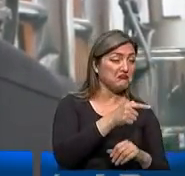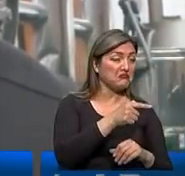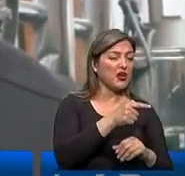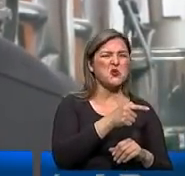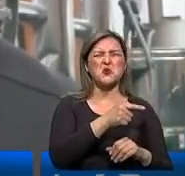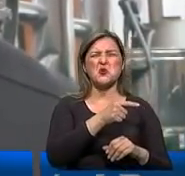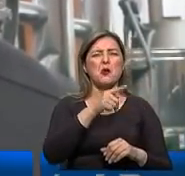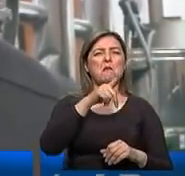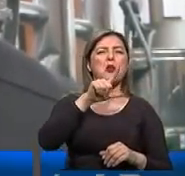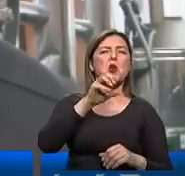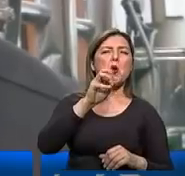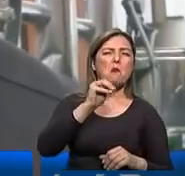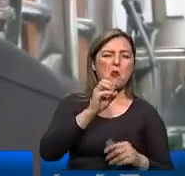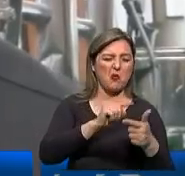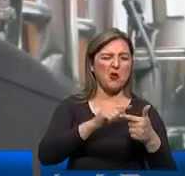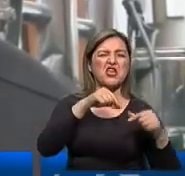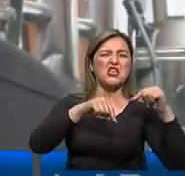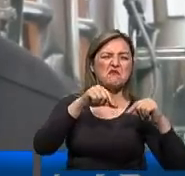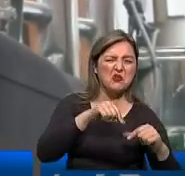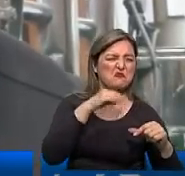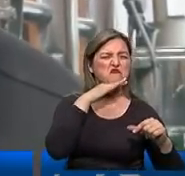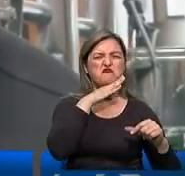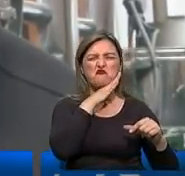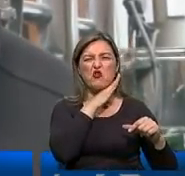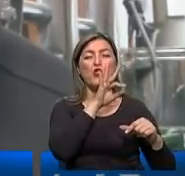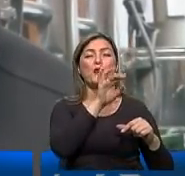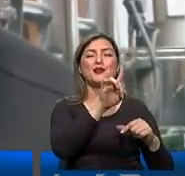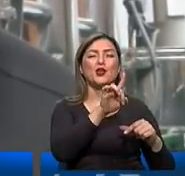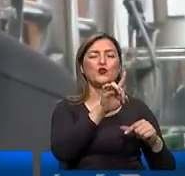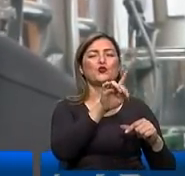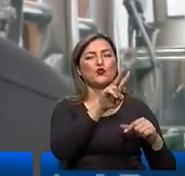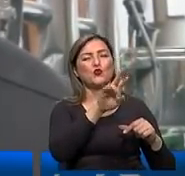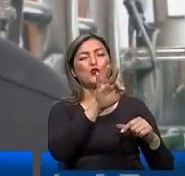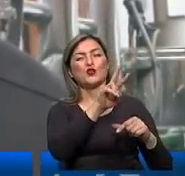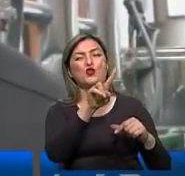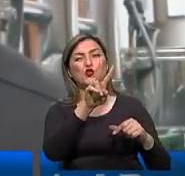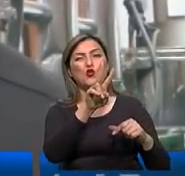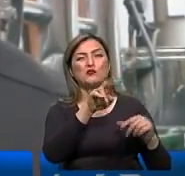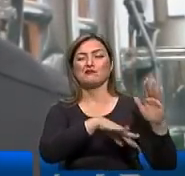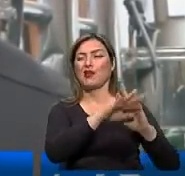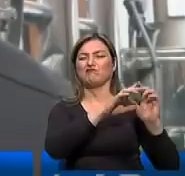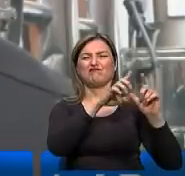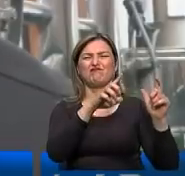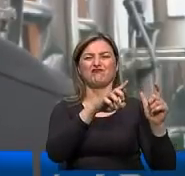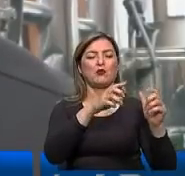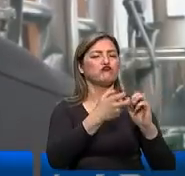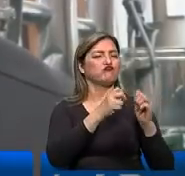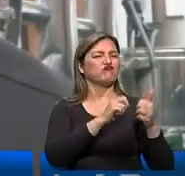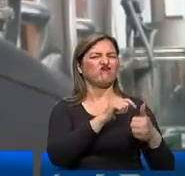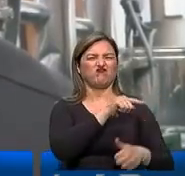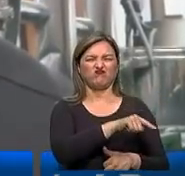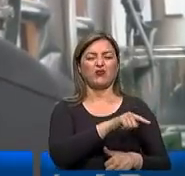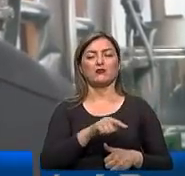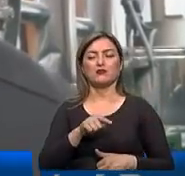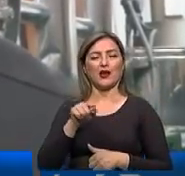tiene plomos, todavía tiene azufres, metales pesados y tiene 91 o 92 octanos, la más grande. Esta gasolina